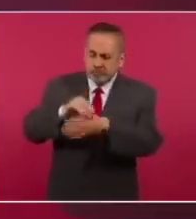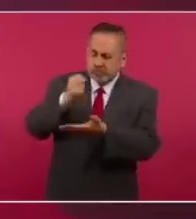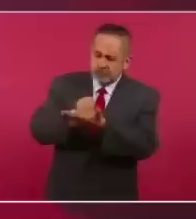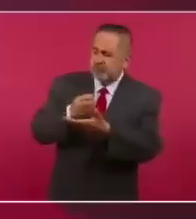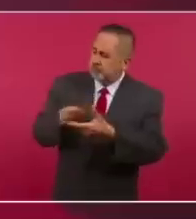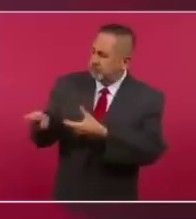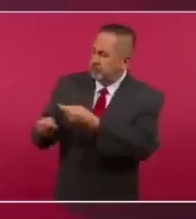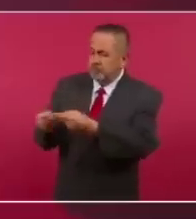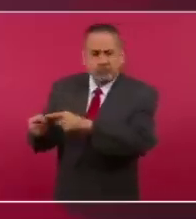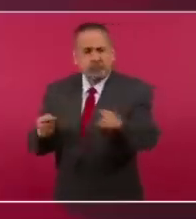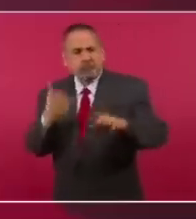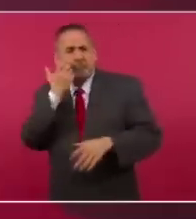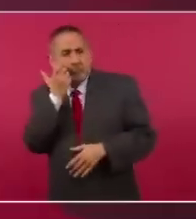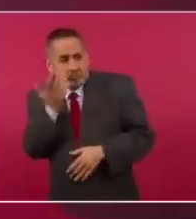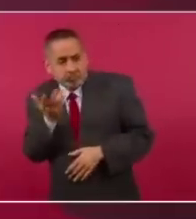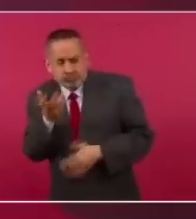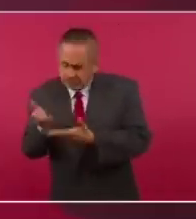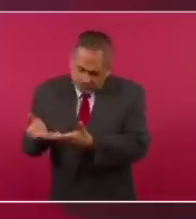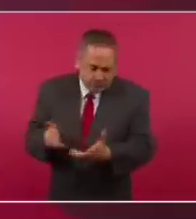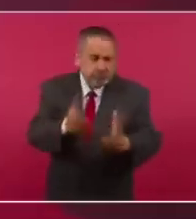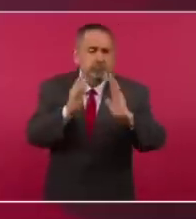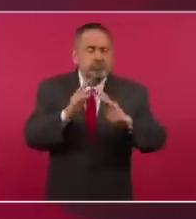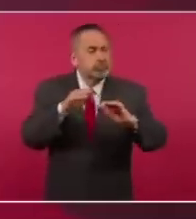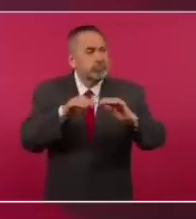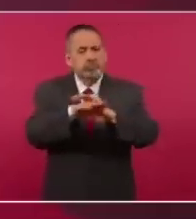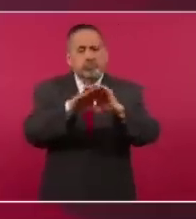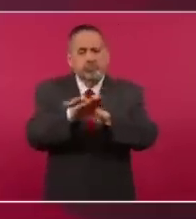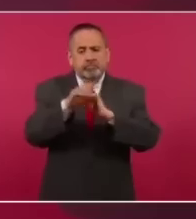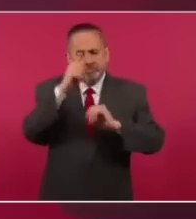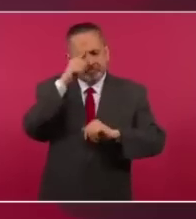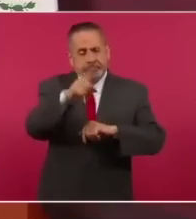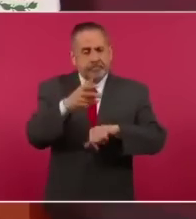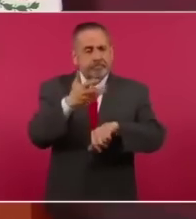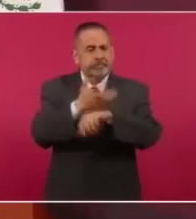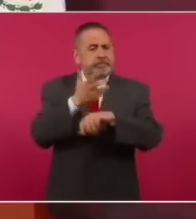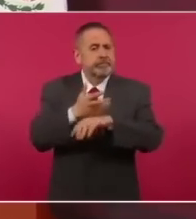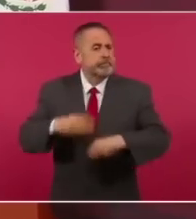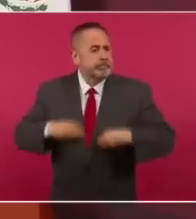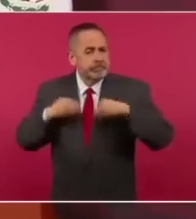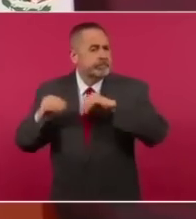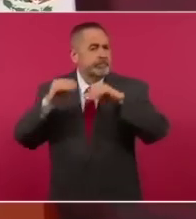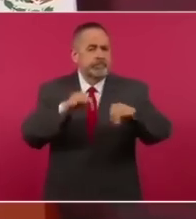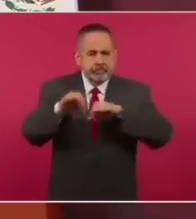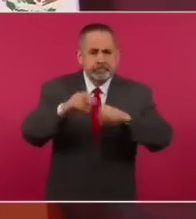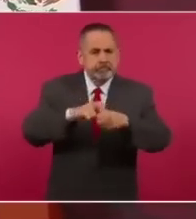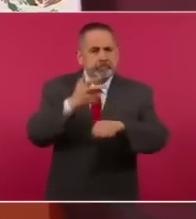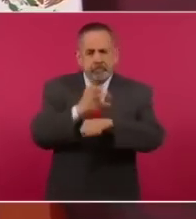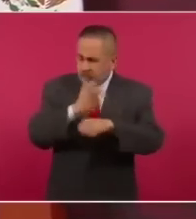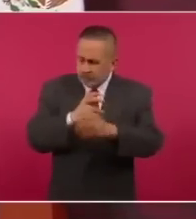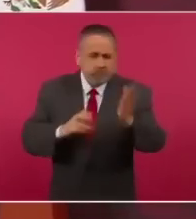que quieren irse a vivir y a trabajar en Estados